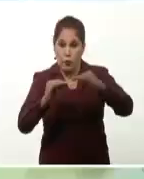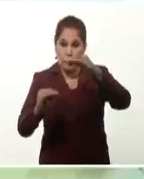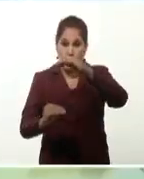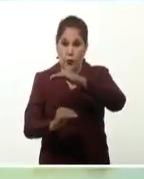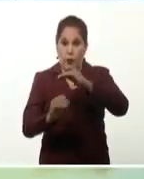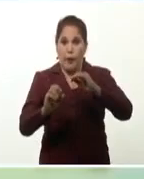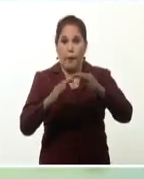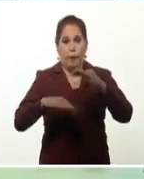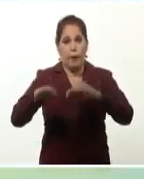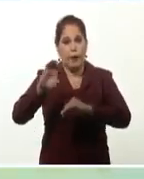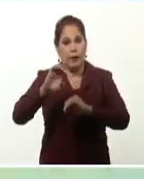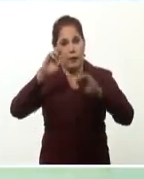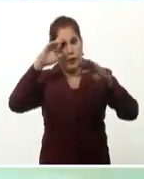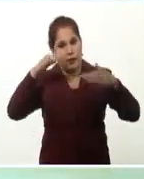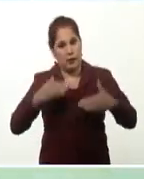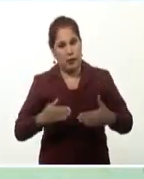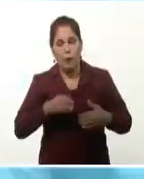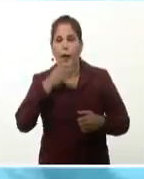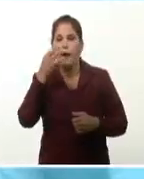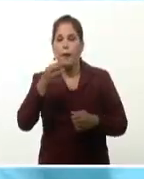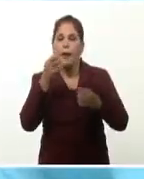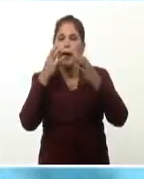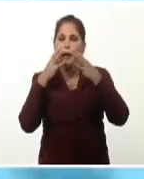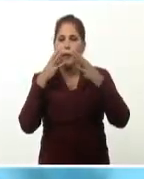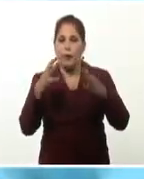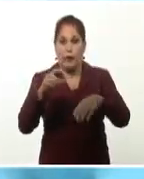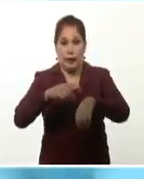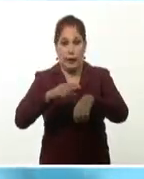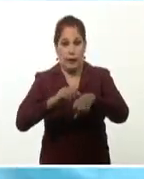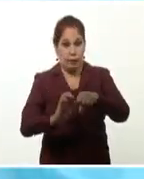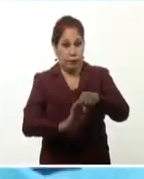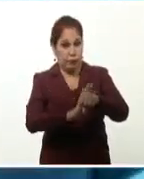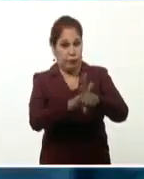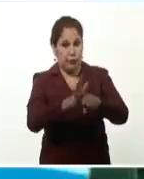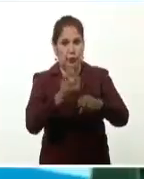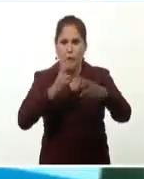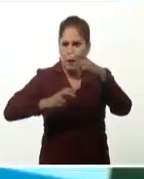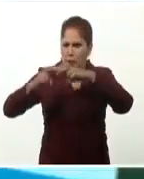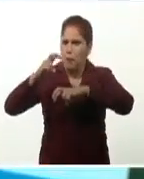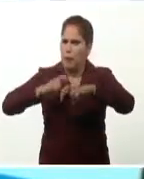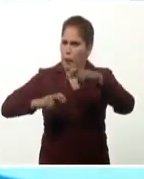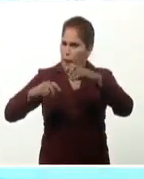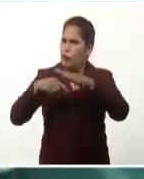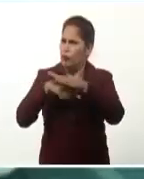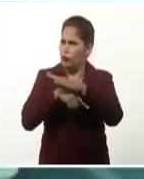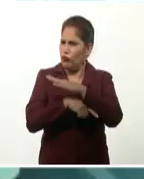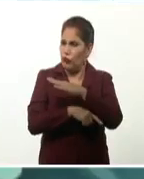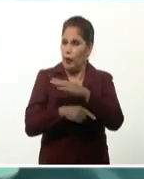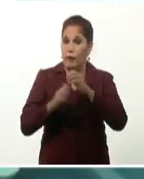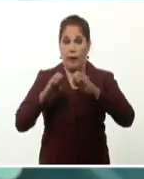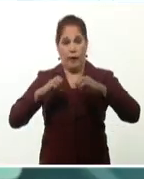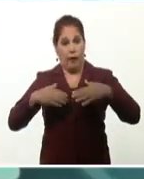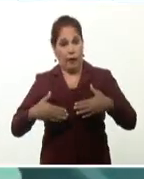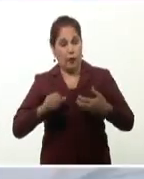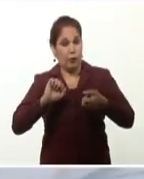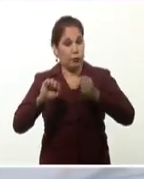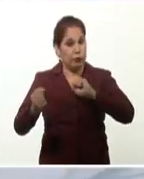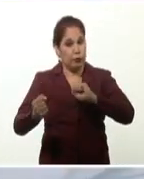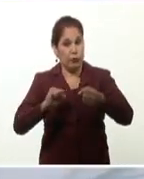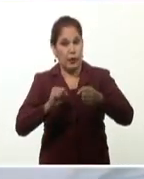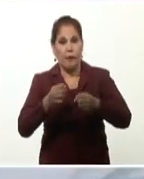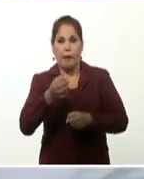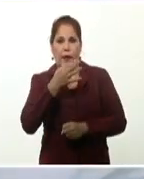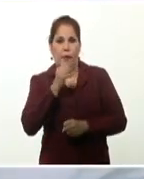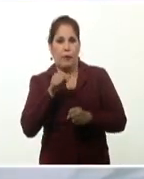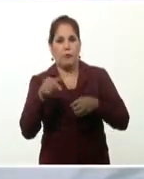Salud Pública, enfoca sus esencias en tiempos de pandemia con procesos científicos, éticos y reguladores,